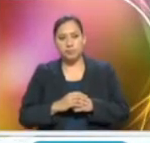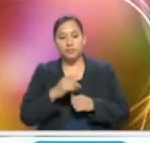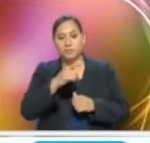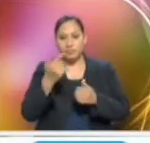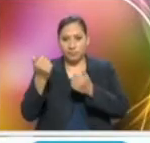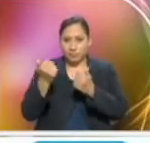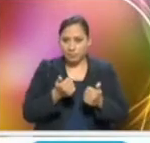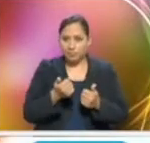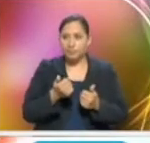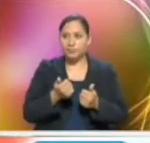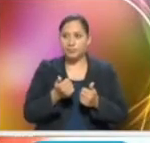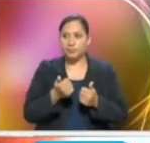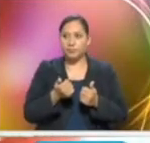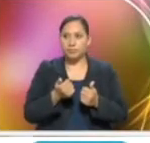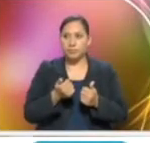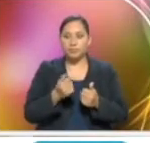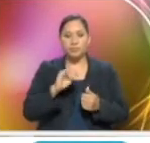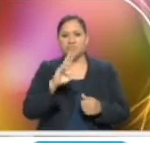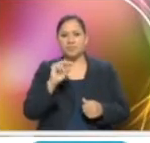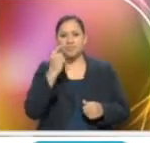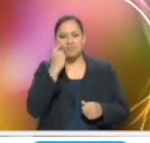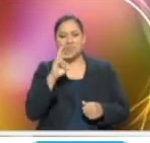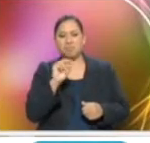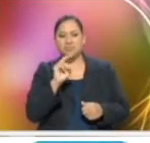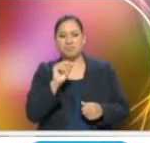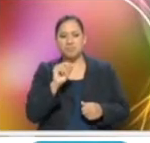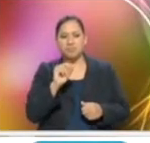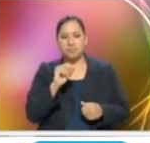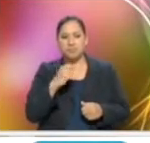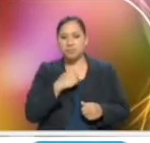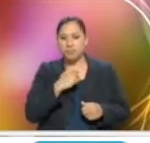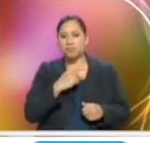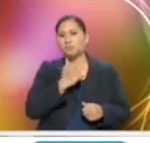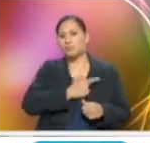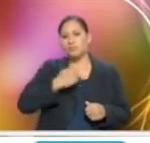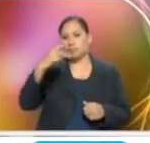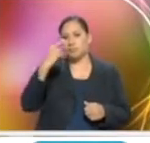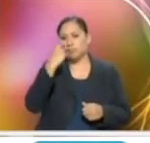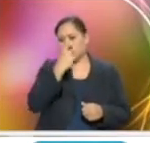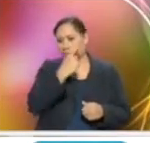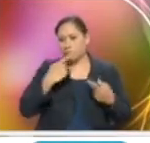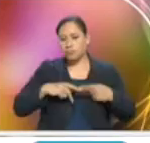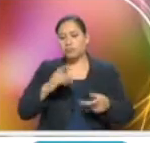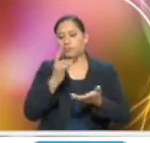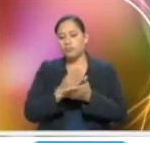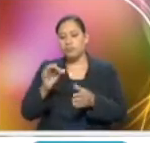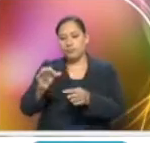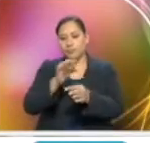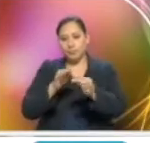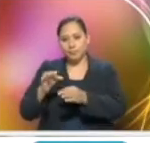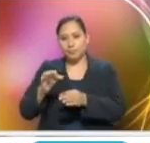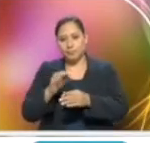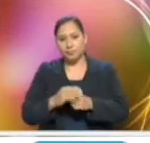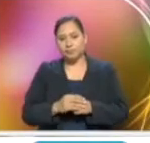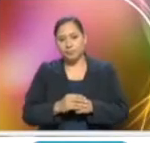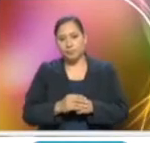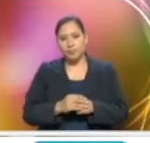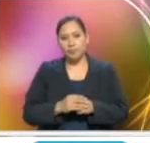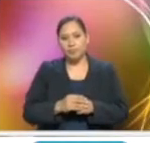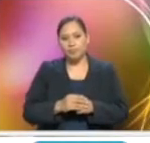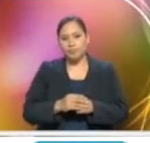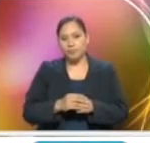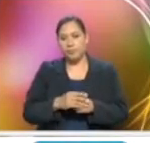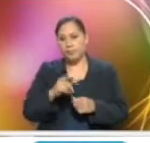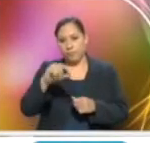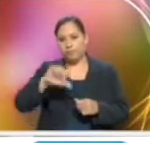Pues, pues no, fíjate que no, aquí no, casi no es al gusto del cliente porque nada más hay salami, entonces... ¿Entonces salami? ¿Hay de salami o de salami? Ah, en